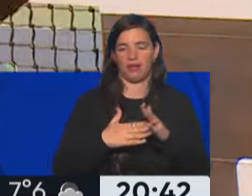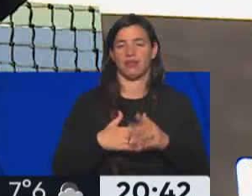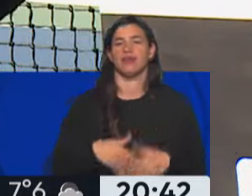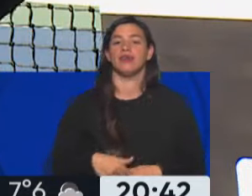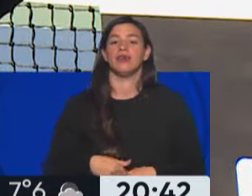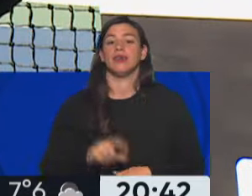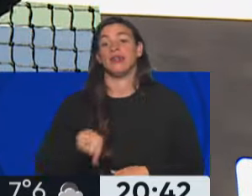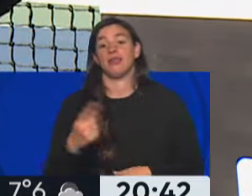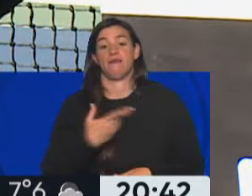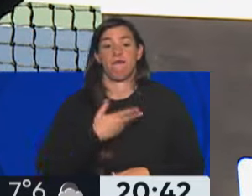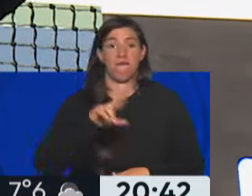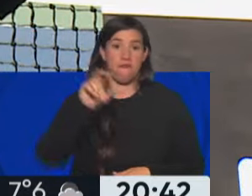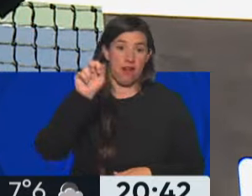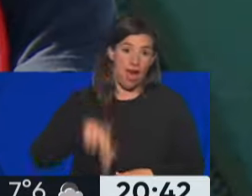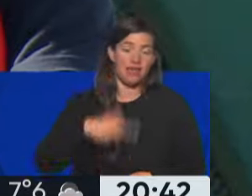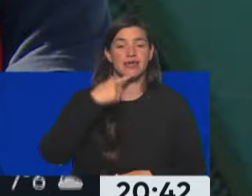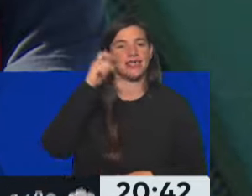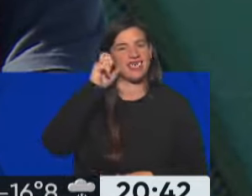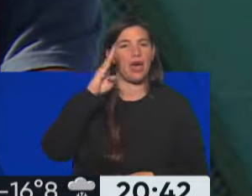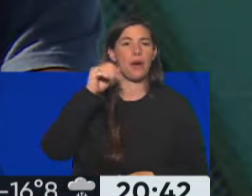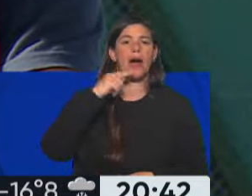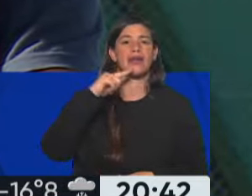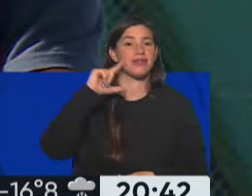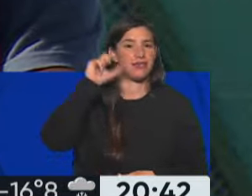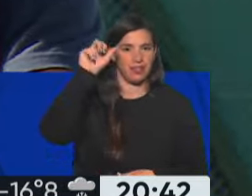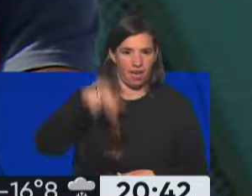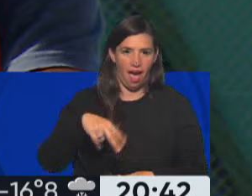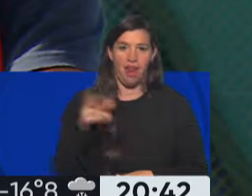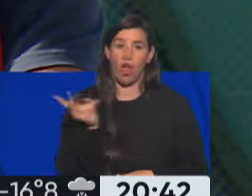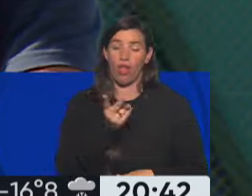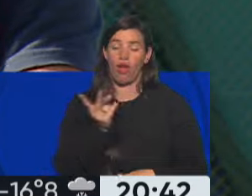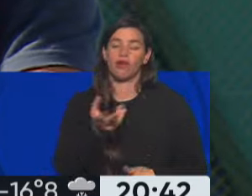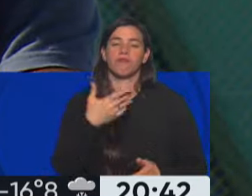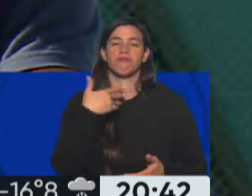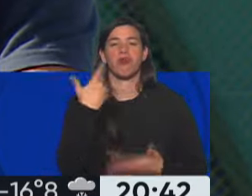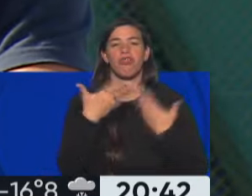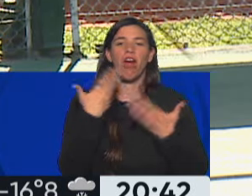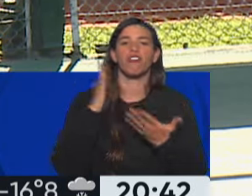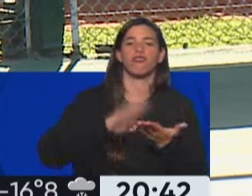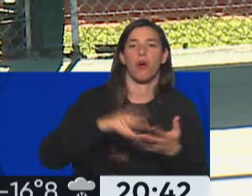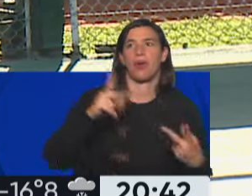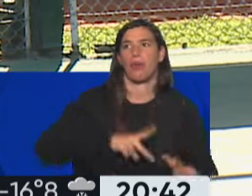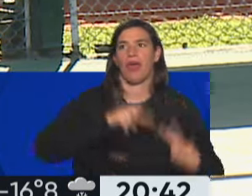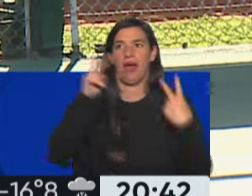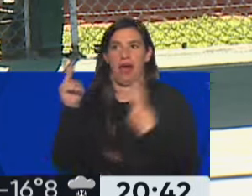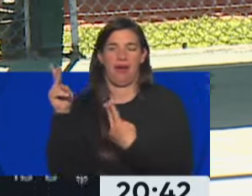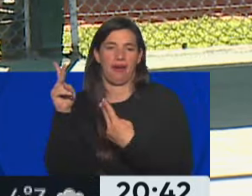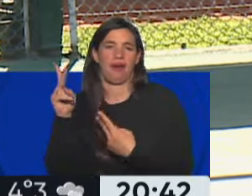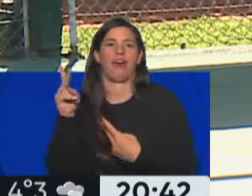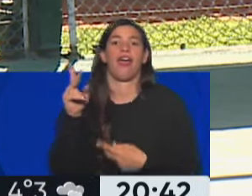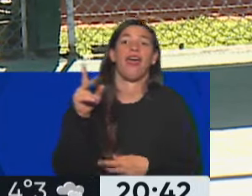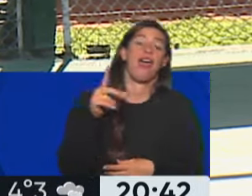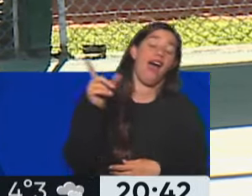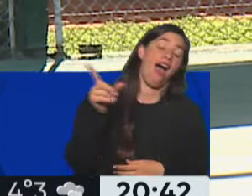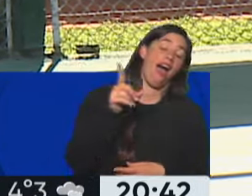Fran Cerúndolo y Sebastián Báez, hablaron respecto de lo que será el viaje a Manchester, allí en Inglaterra, para